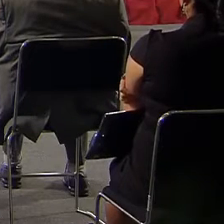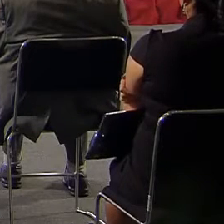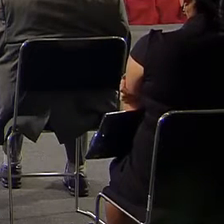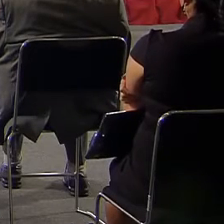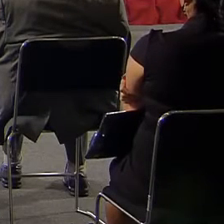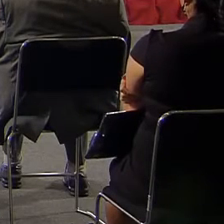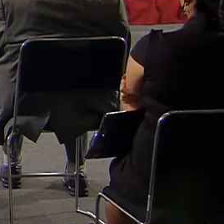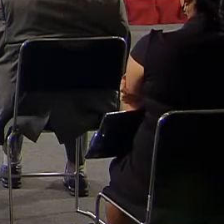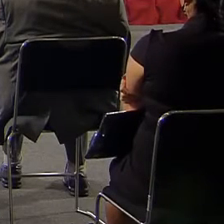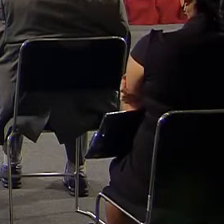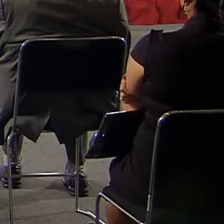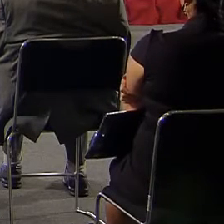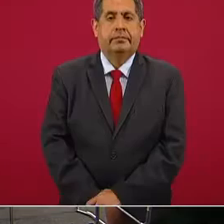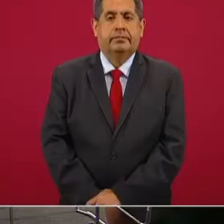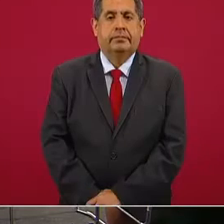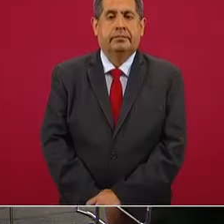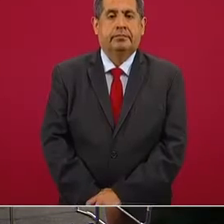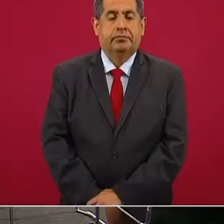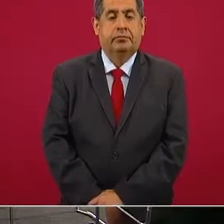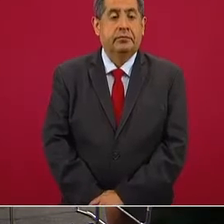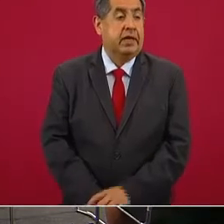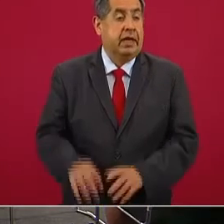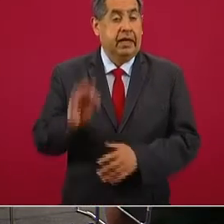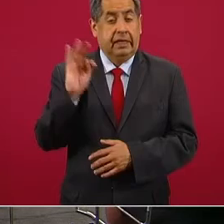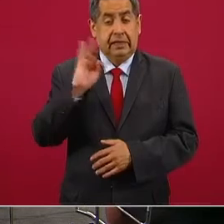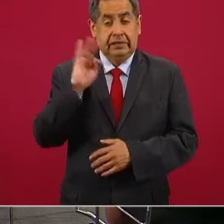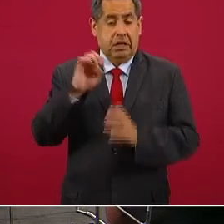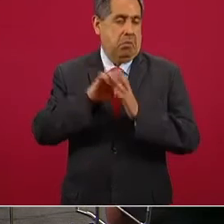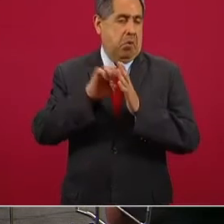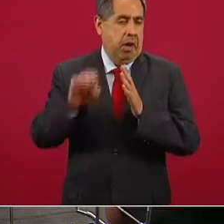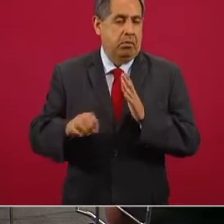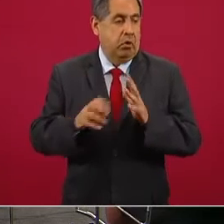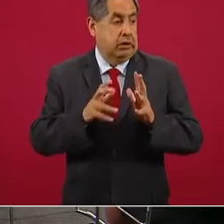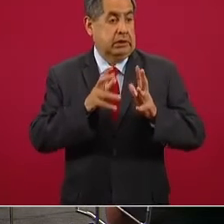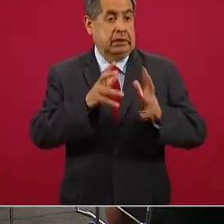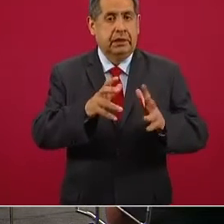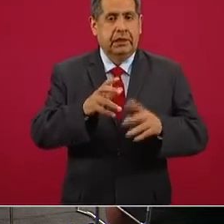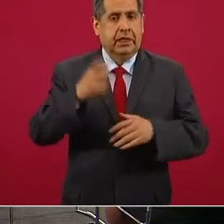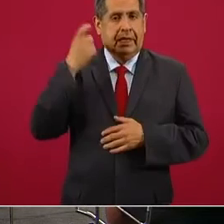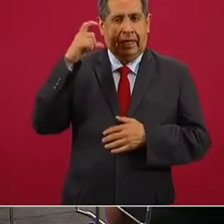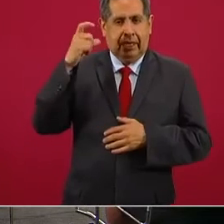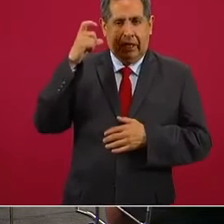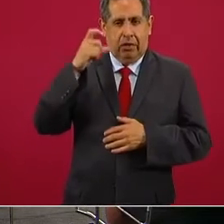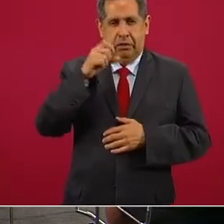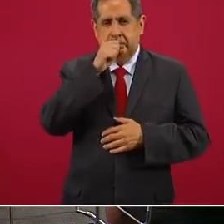Por ejemplo, si dejamos la gráfica solo de Querétaro de arriba,